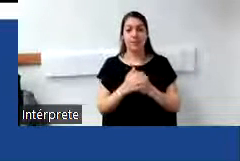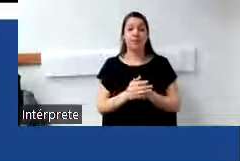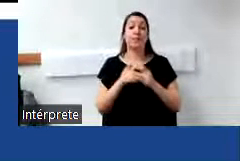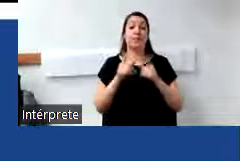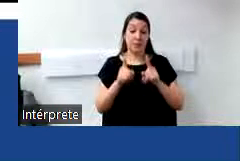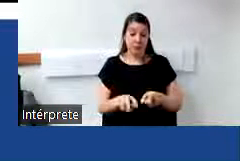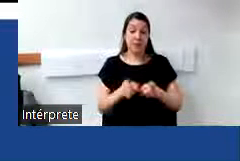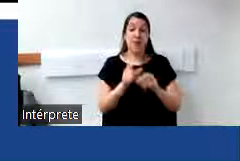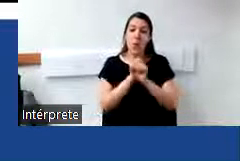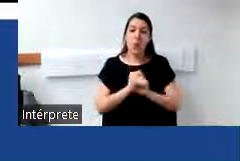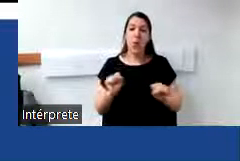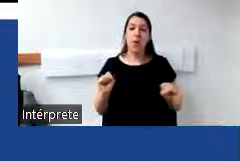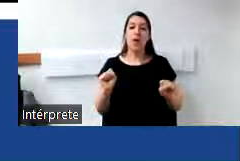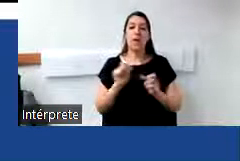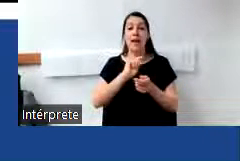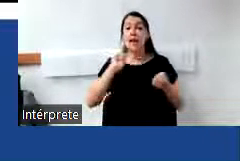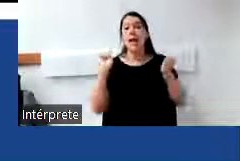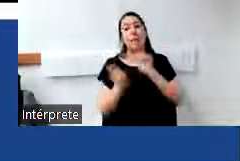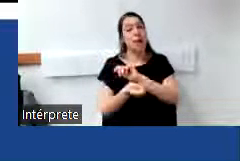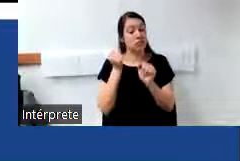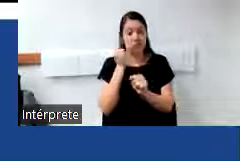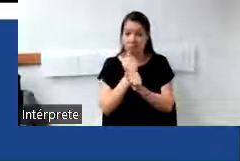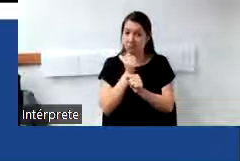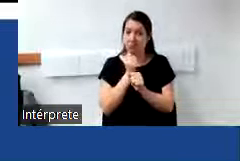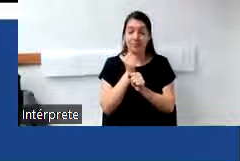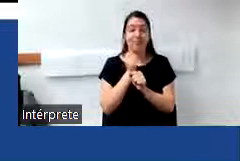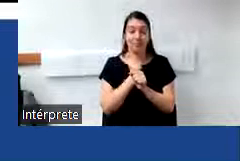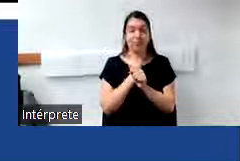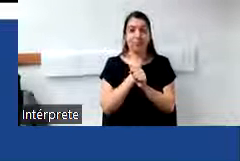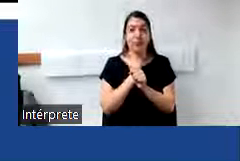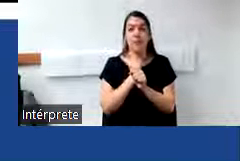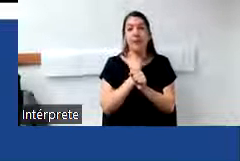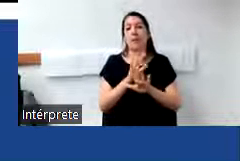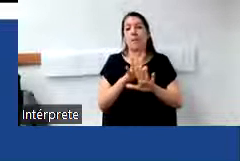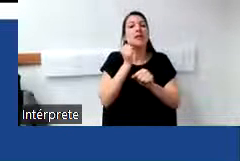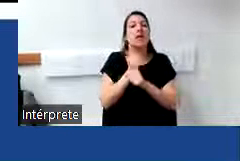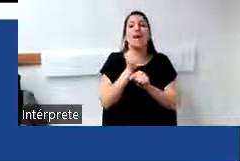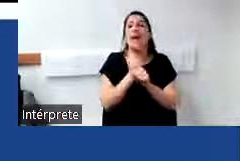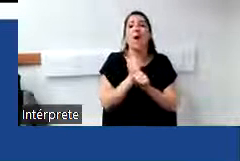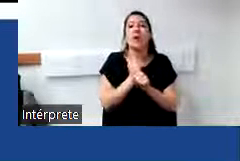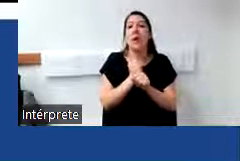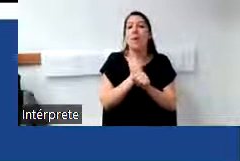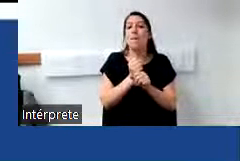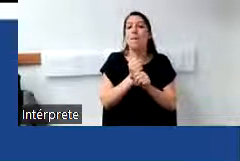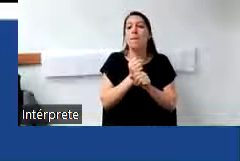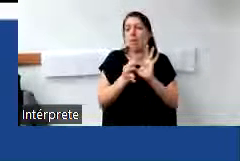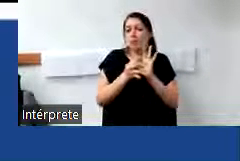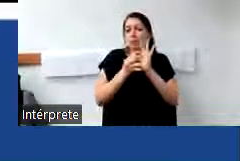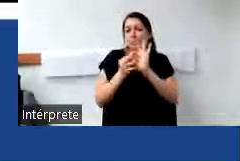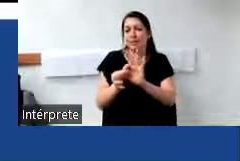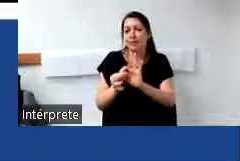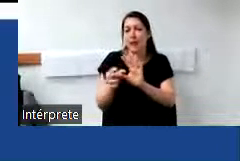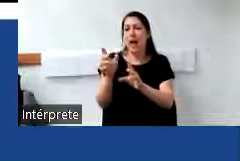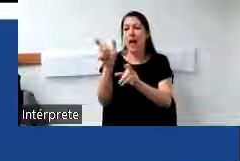puede ser también cambiar la tarea, ¿no? A una tarea que se ajuste más en ese momento a lo que puede realizar